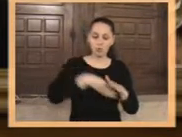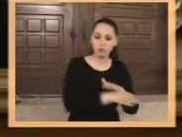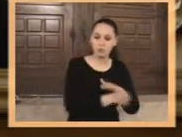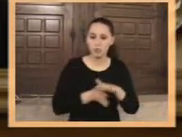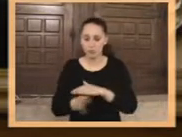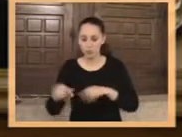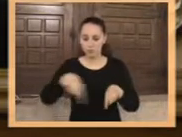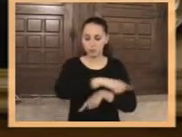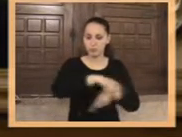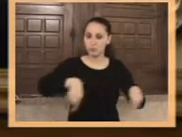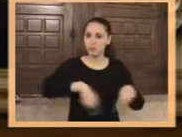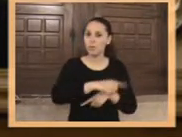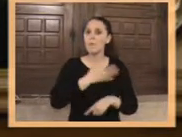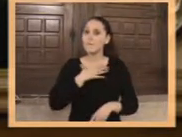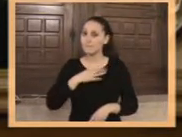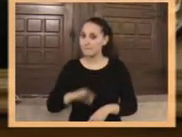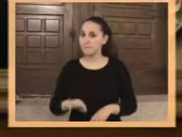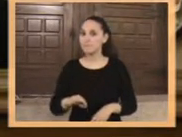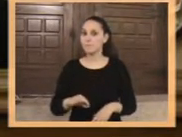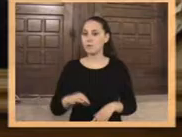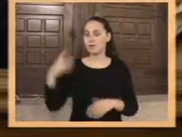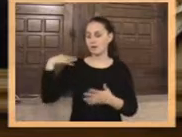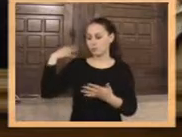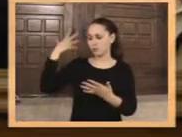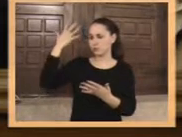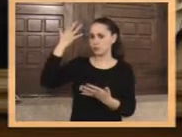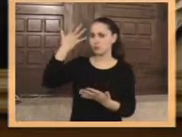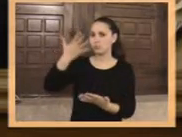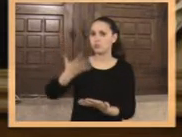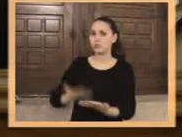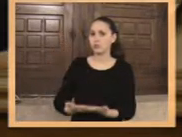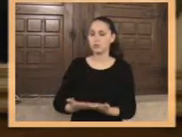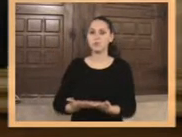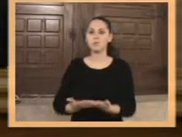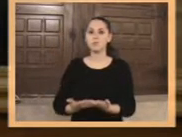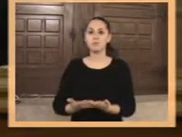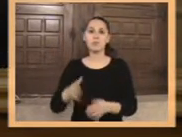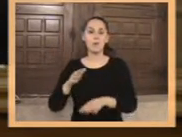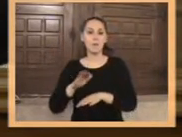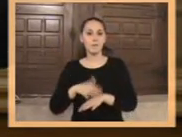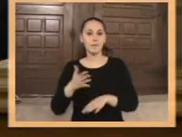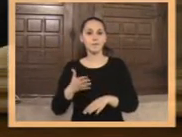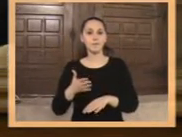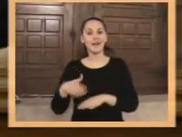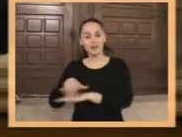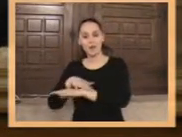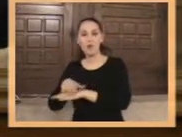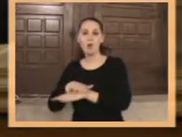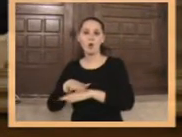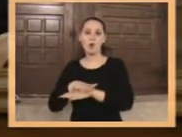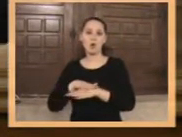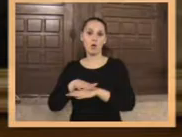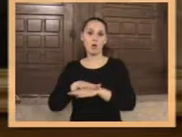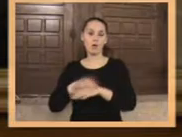servido precisamente desde el año 92 hasta el 2013 como ubicación de diversos órganos judiciales,